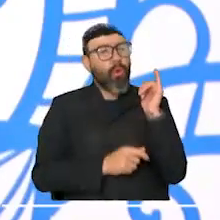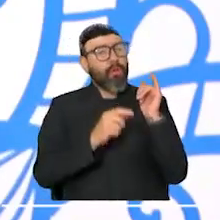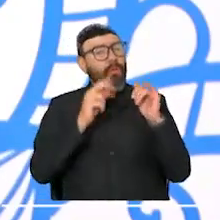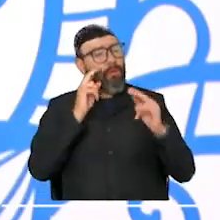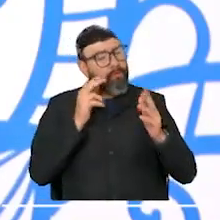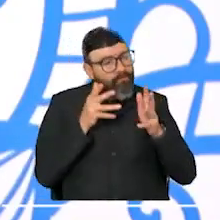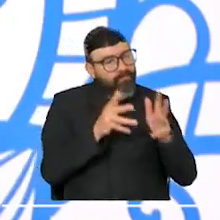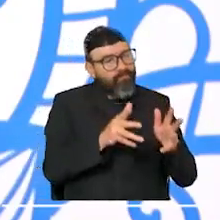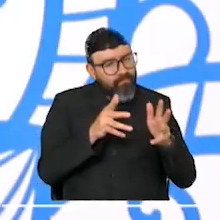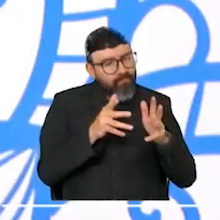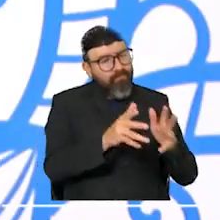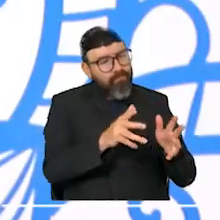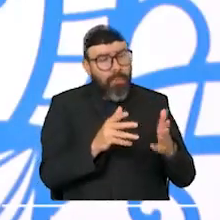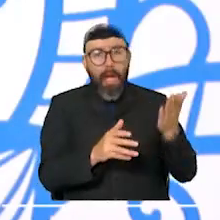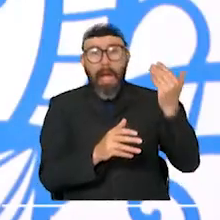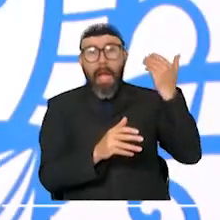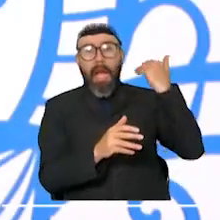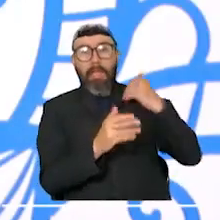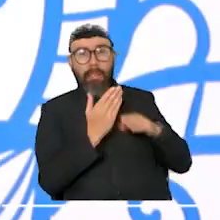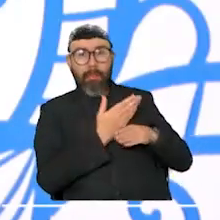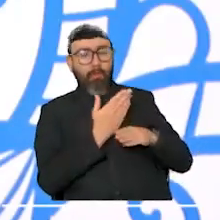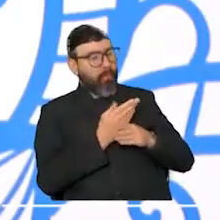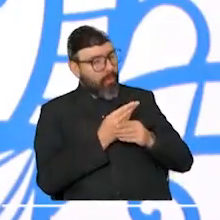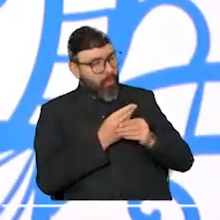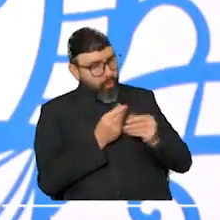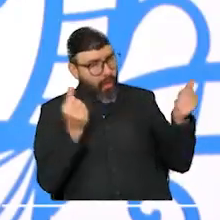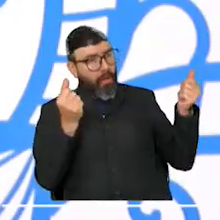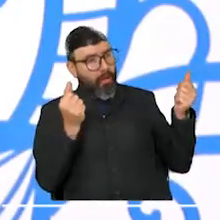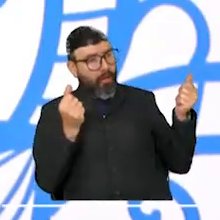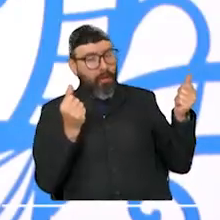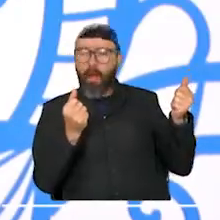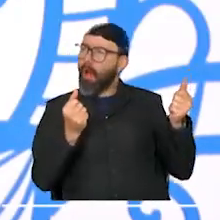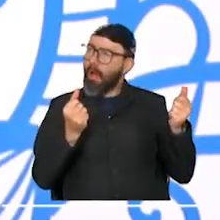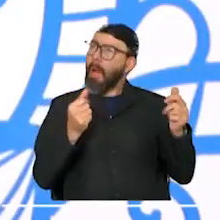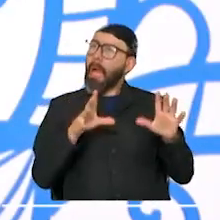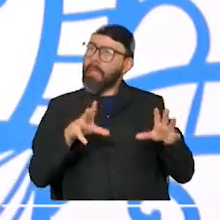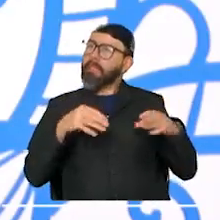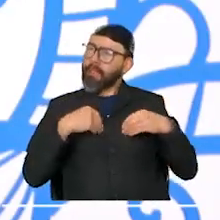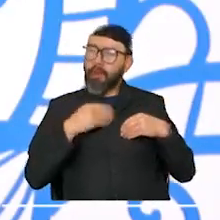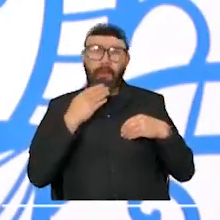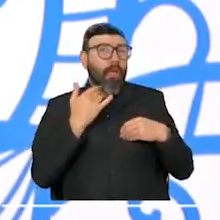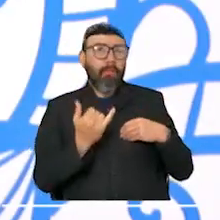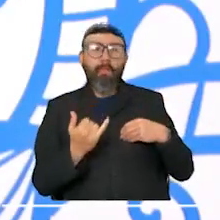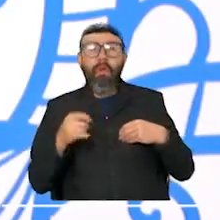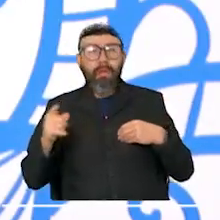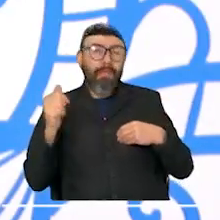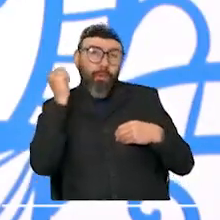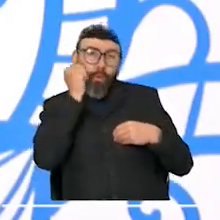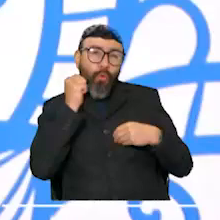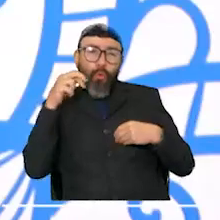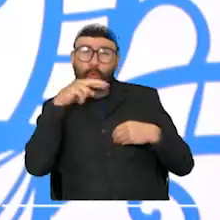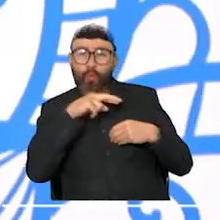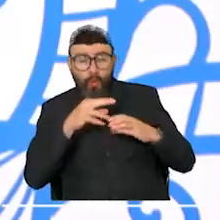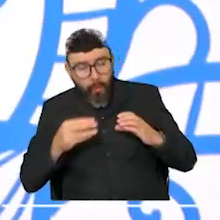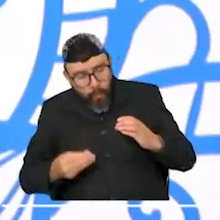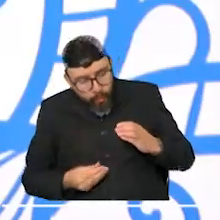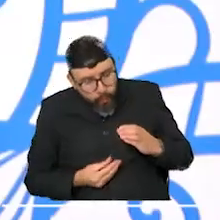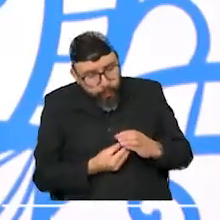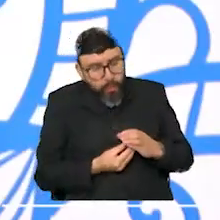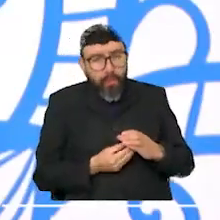todos esos problemas de antes para que ya logre luego tener simplemente poderse poner una copa menstrual poderse poner un tampón